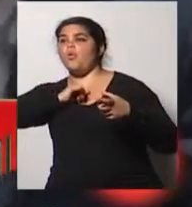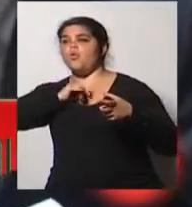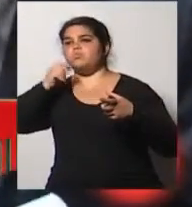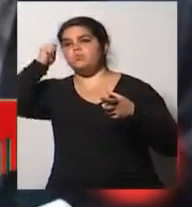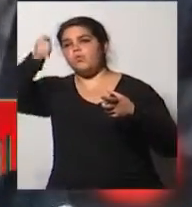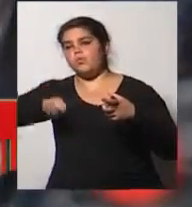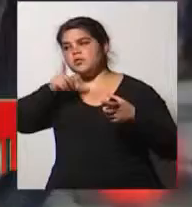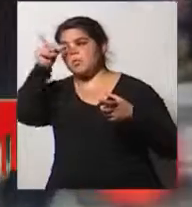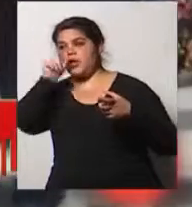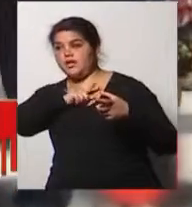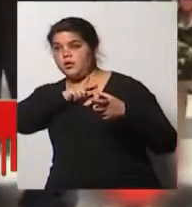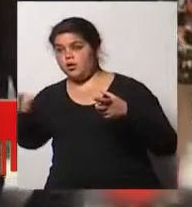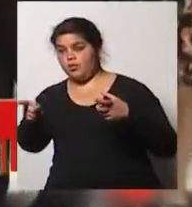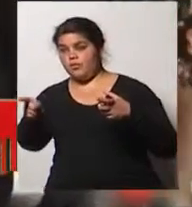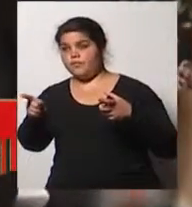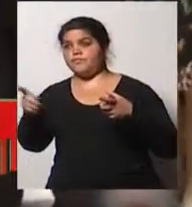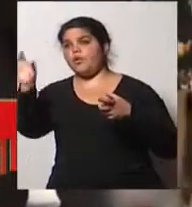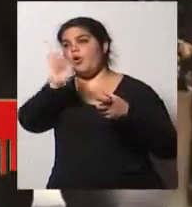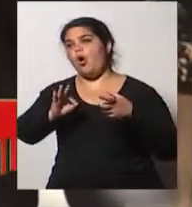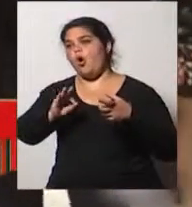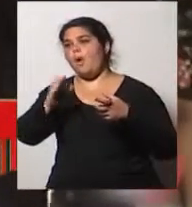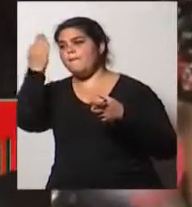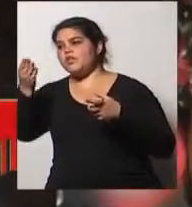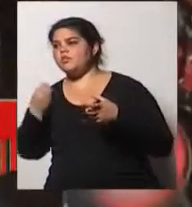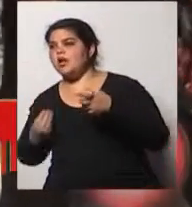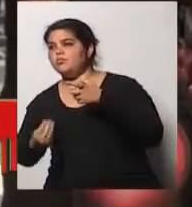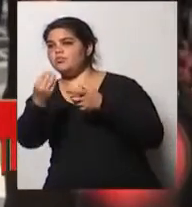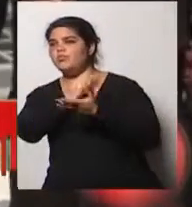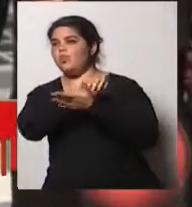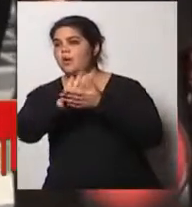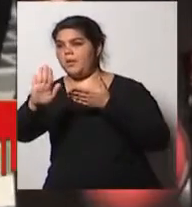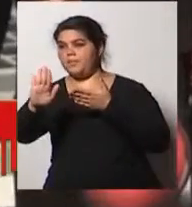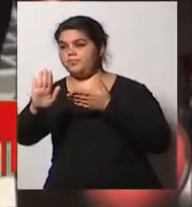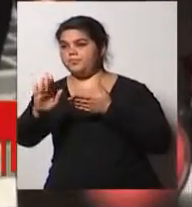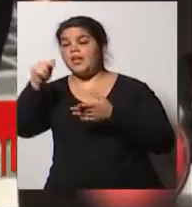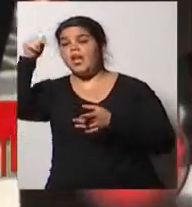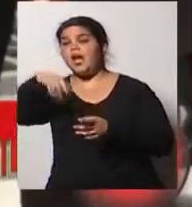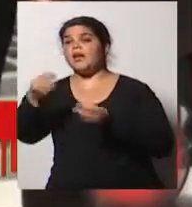renuncias y posteriores nuevos nombramientos, ¿sí? En este caso, la